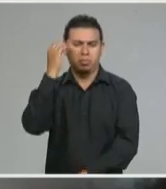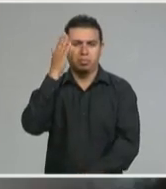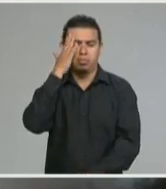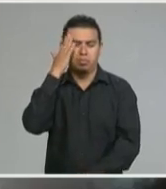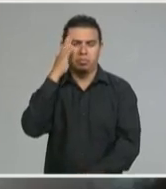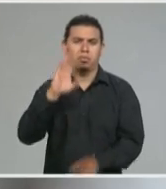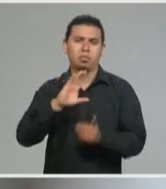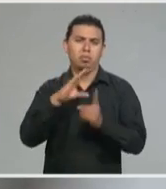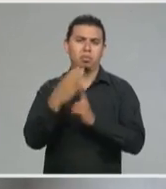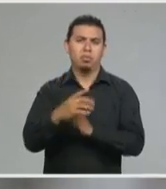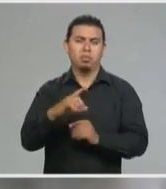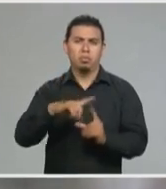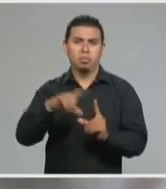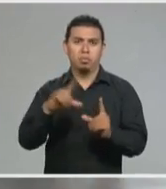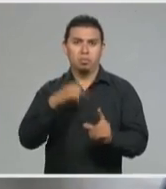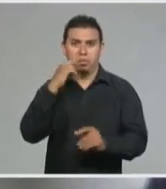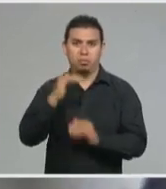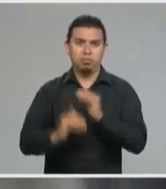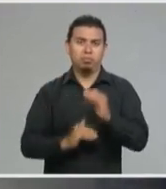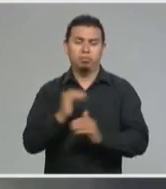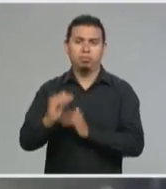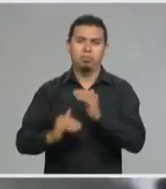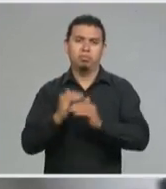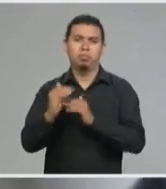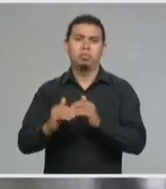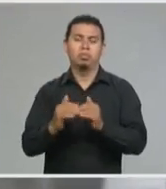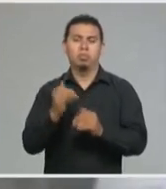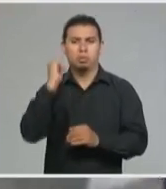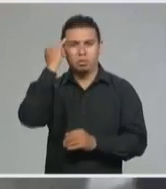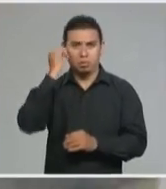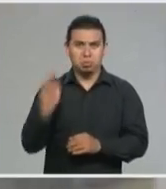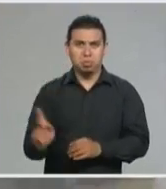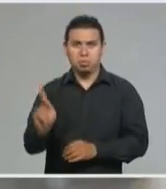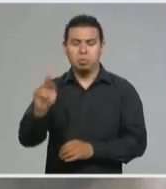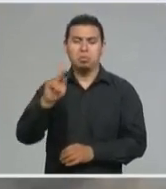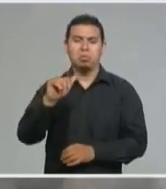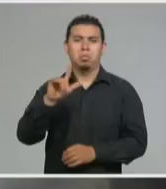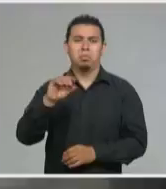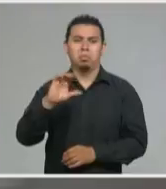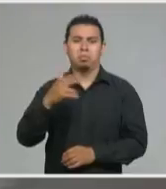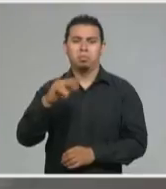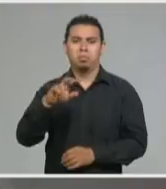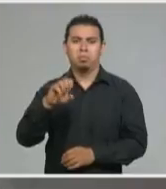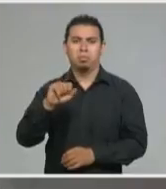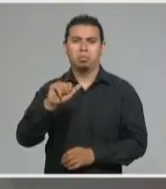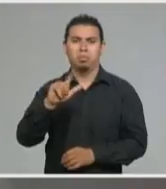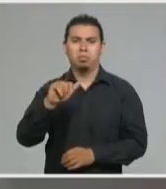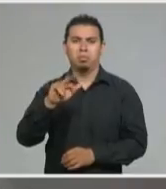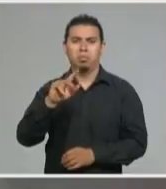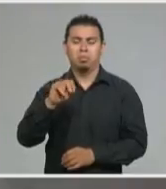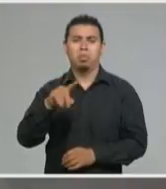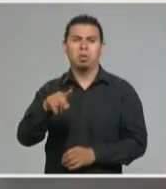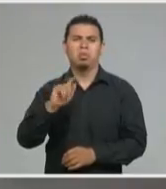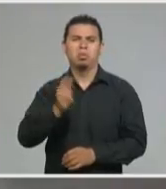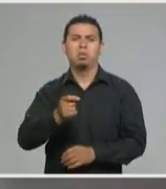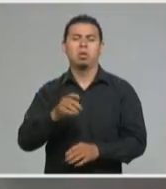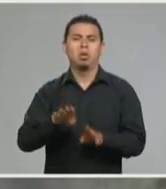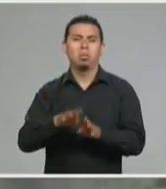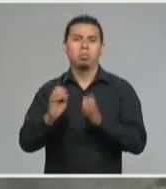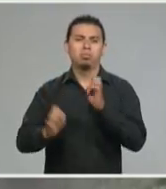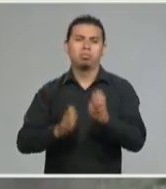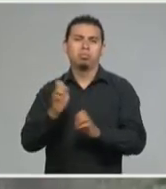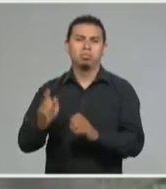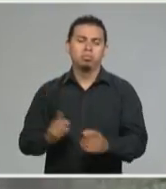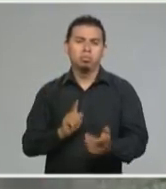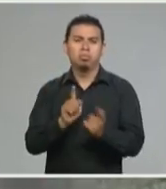Comisión Nacional para el Desarrollo de los Pueblos Indígenas, Saulo Chávez Alvarado. Las actividades incluyen una expo artesanal,